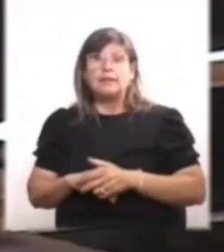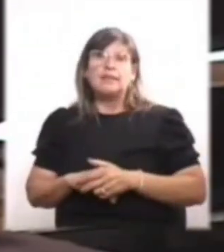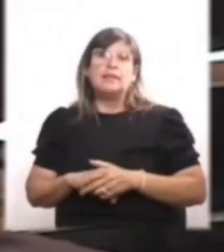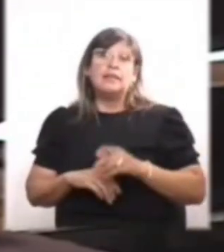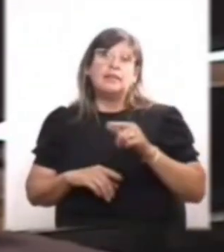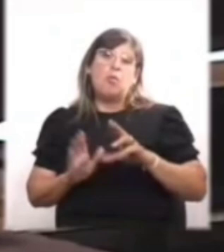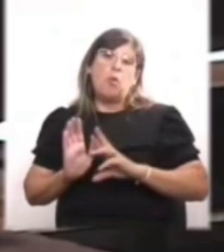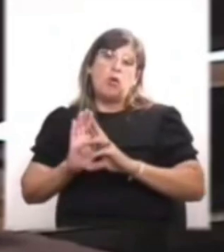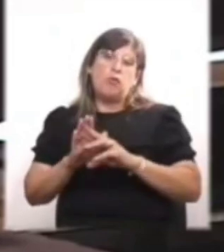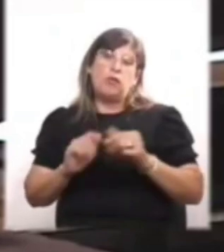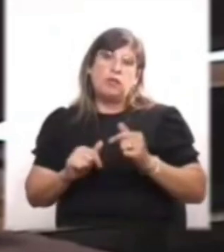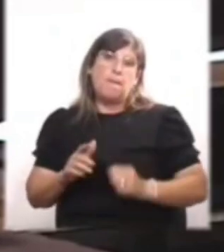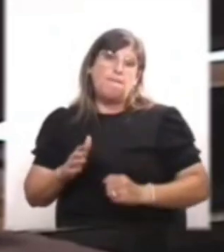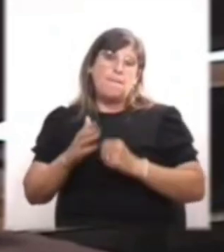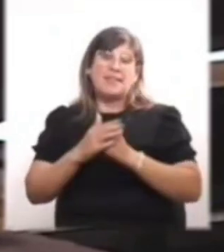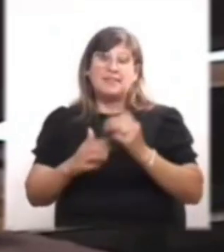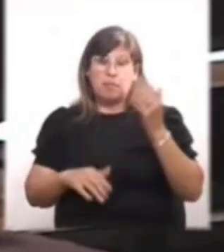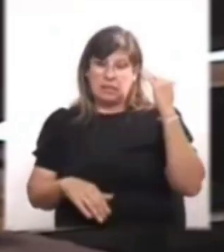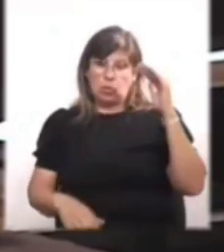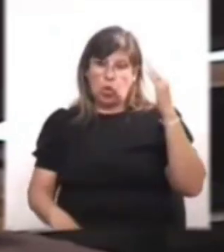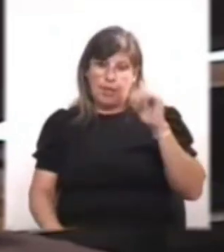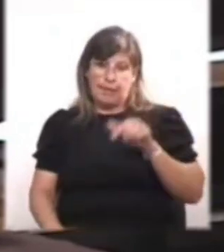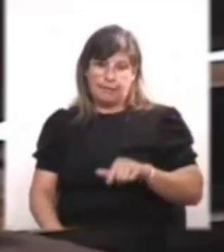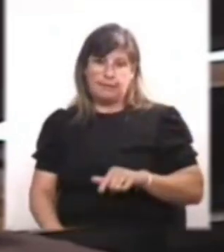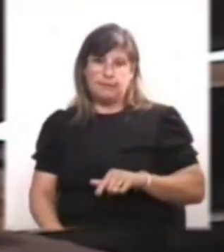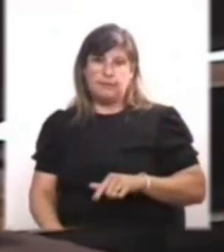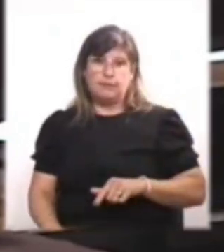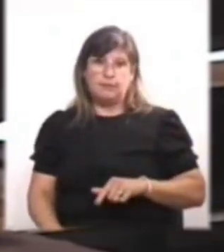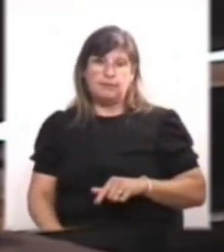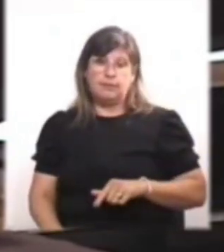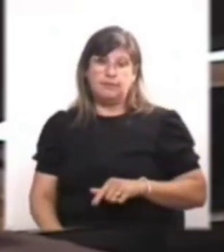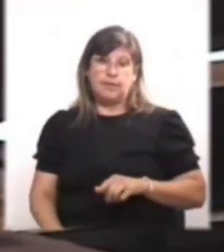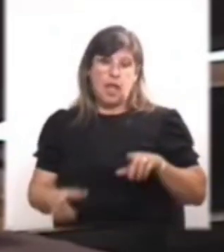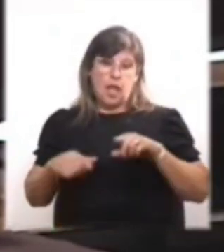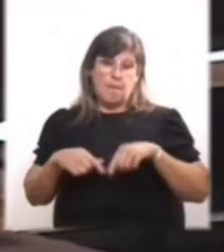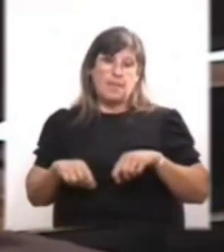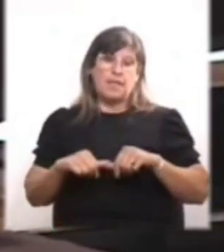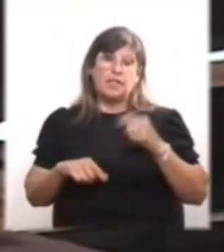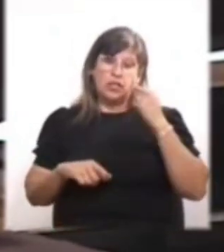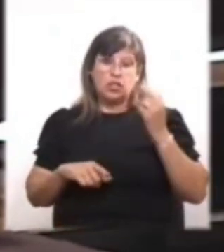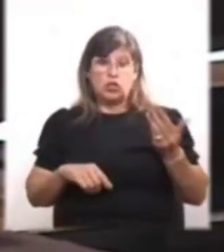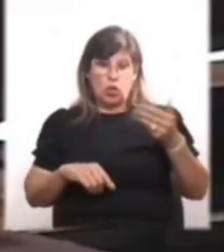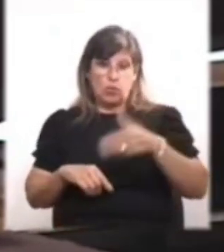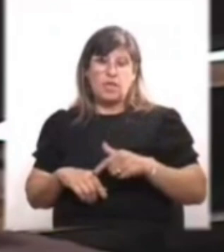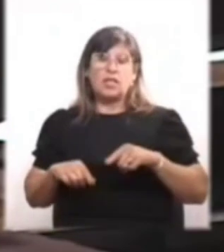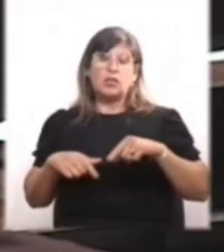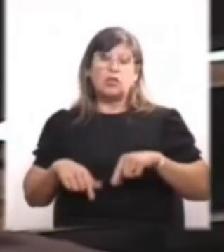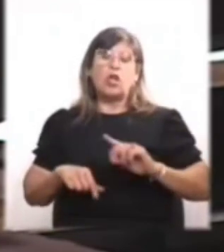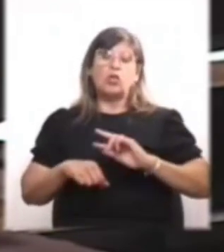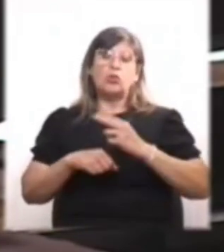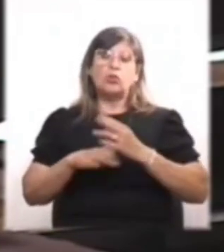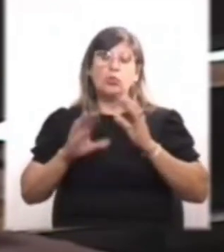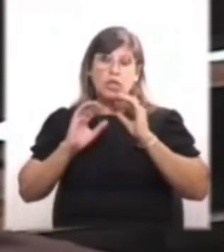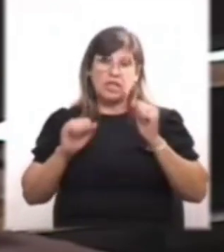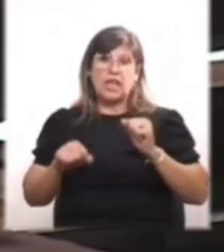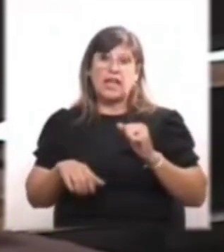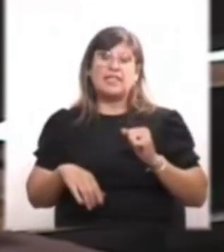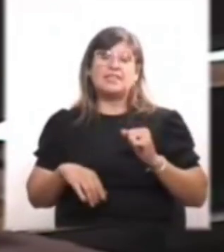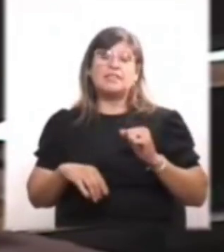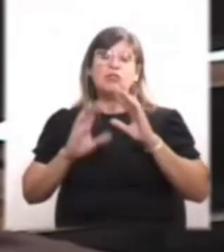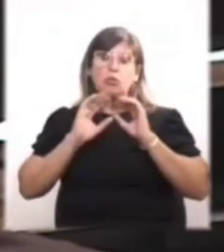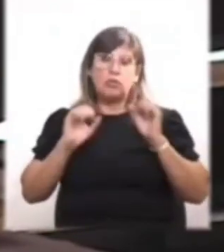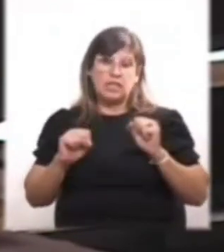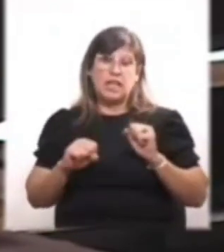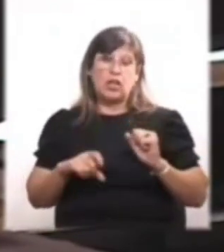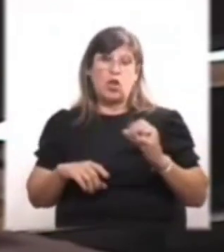fueron representados por sus máximas autoridades. Los ministerios fueron los ministros, subsecretarios y